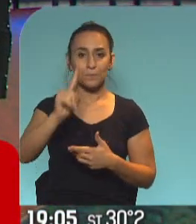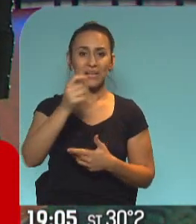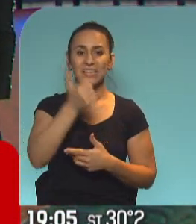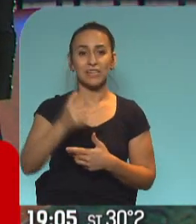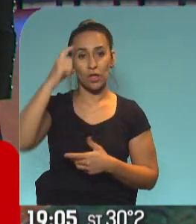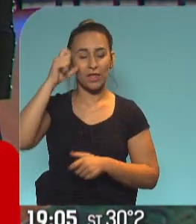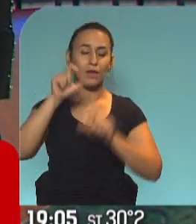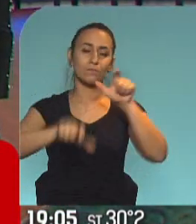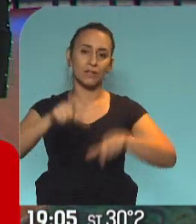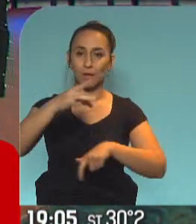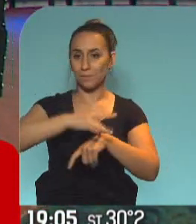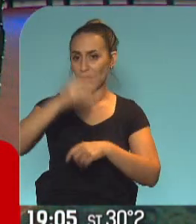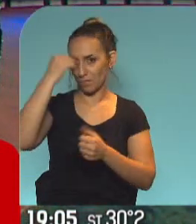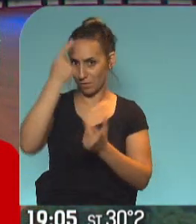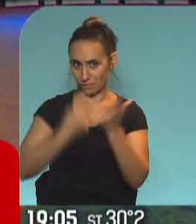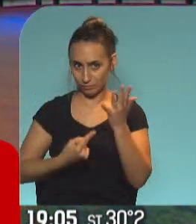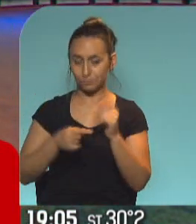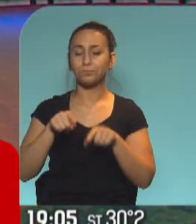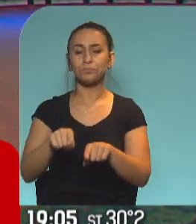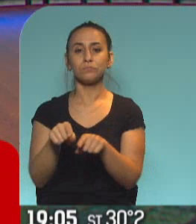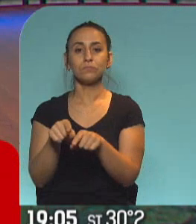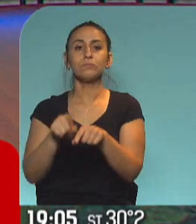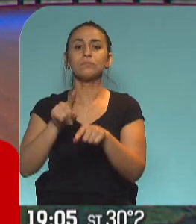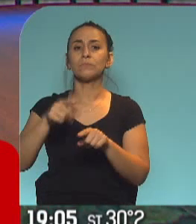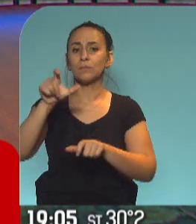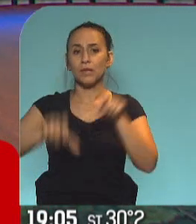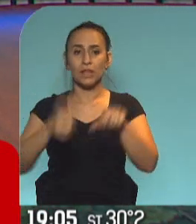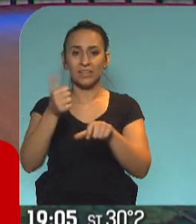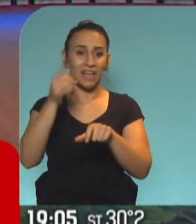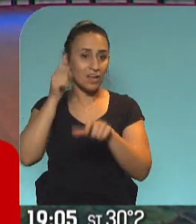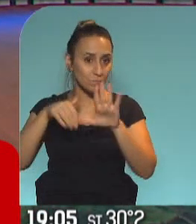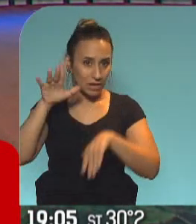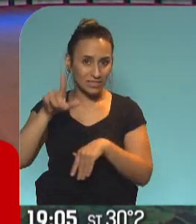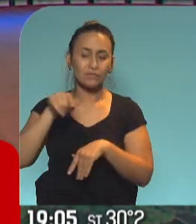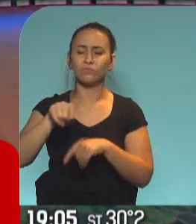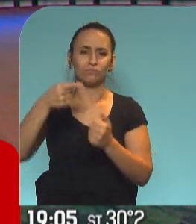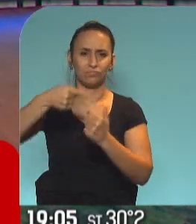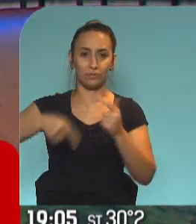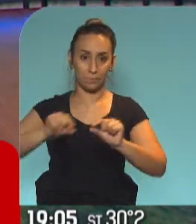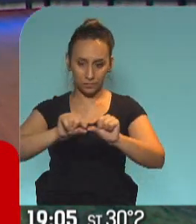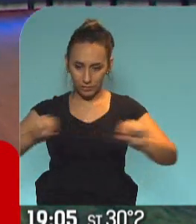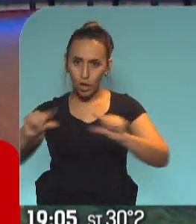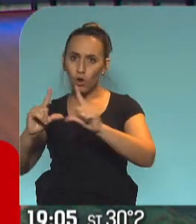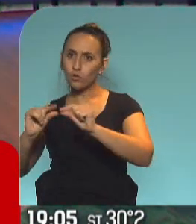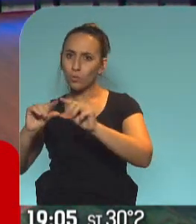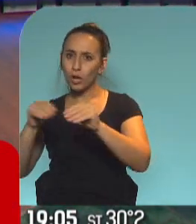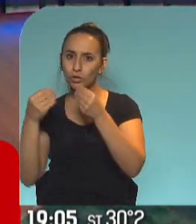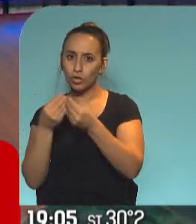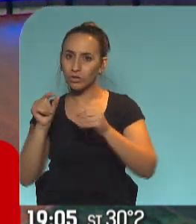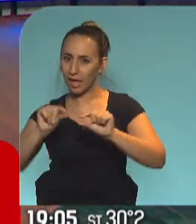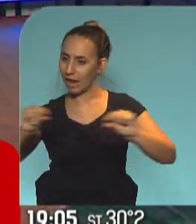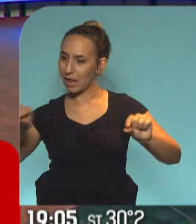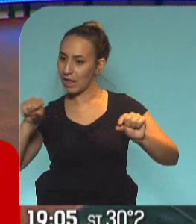14.610. Personas de 60 o más años, 58.102. Y ahí tenemos el grosso, el número grosso que tiene que ver